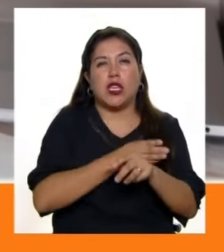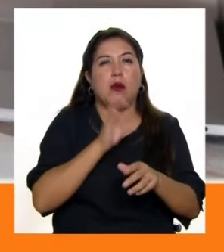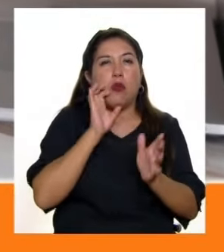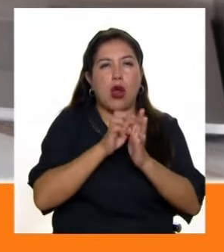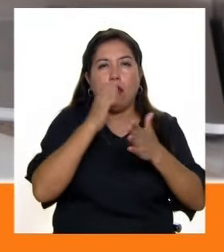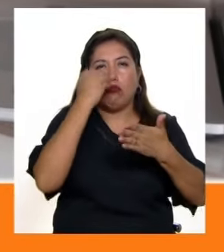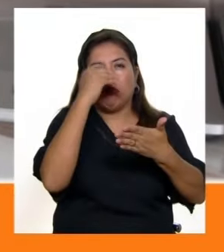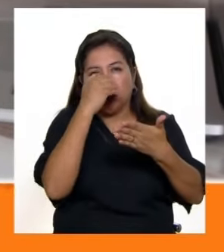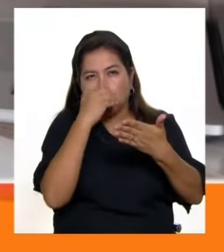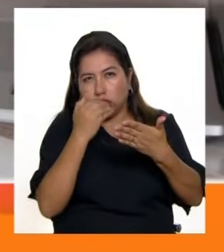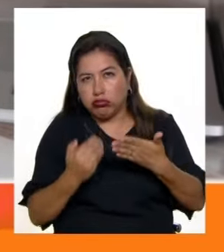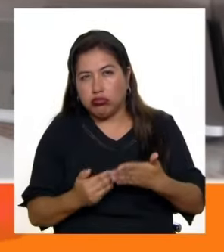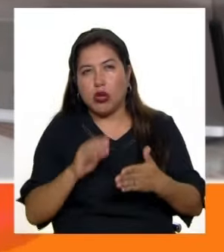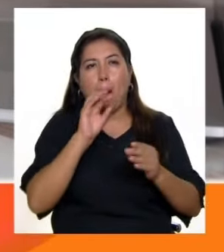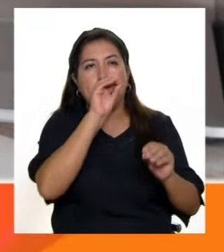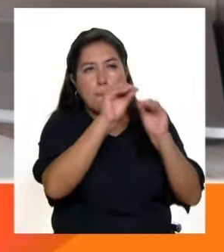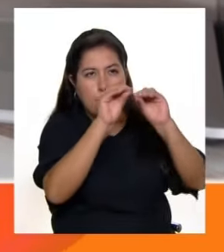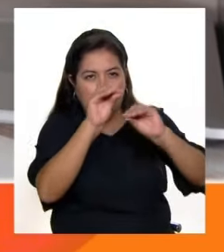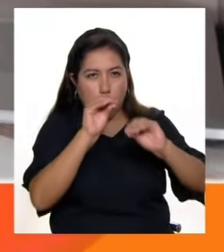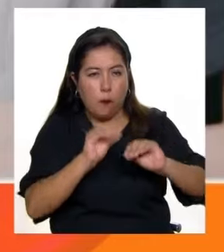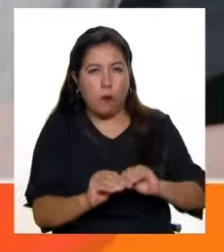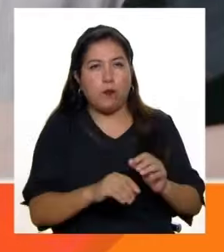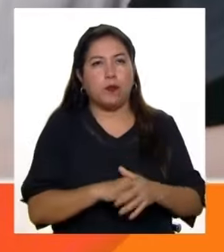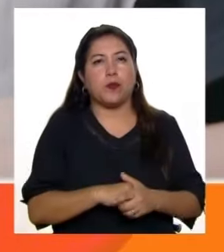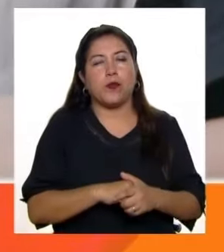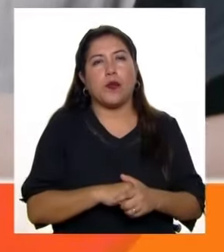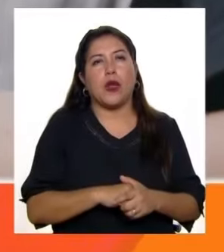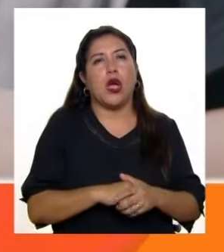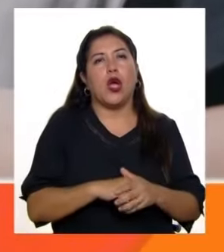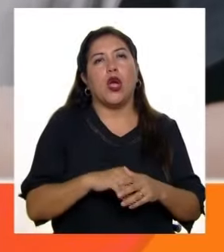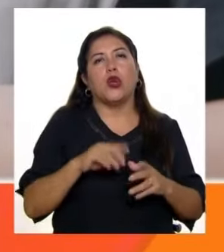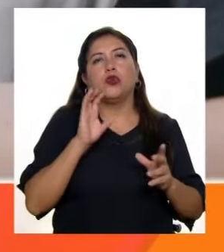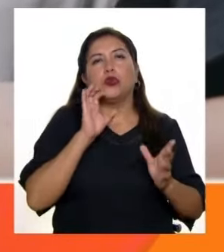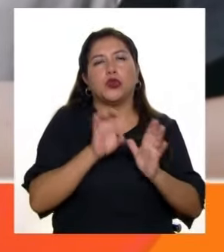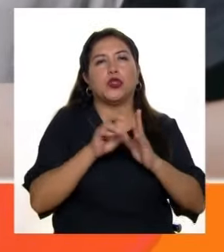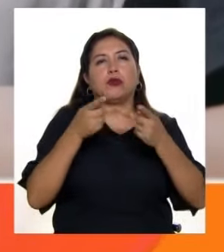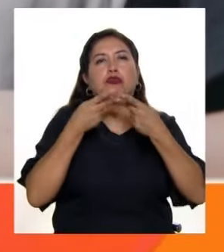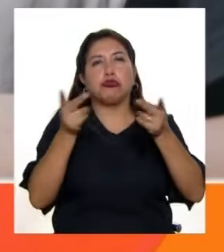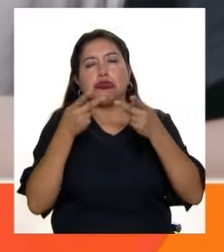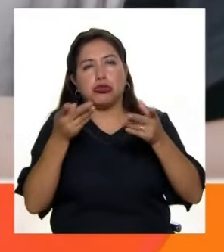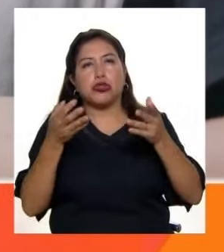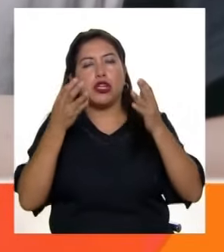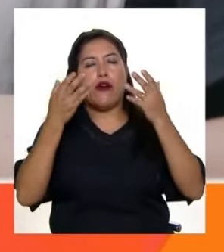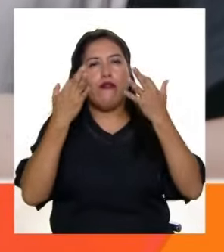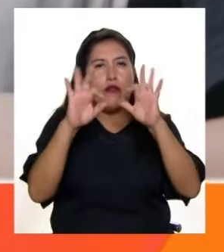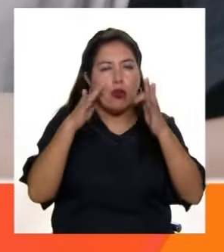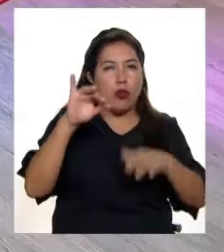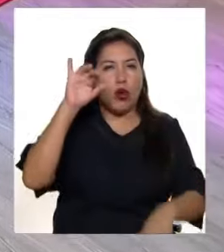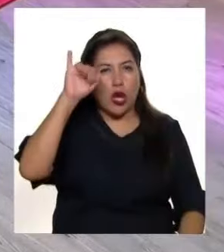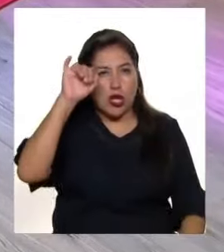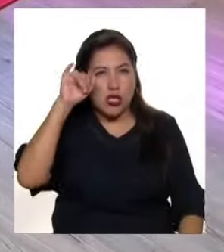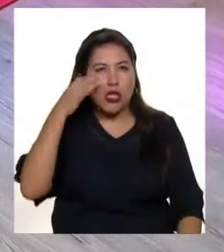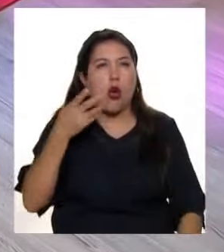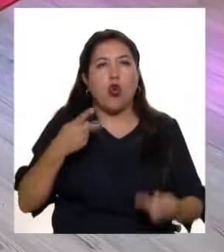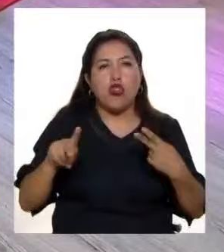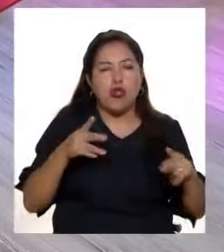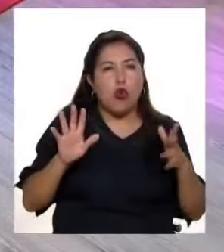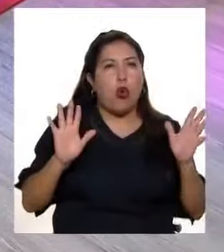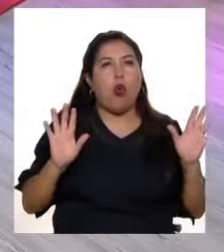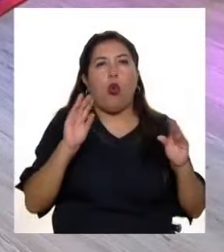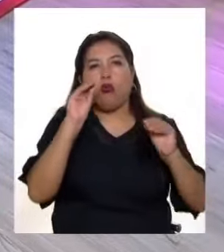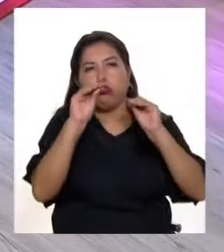el hecho de ponerle dinero de pagar, ¿no?, a una publicidad en Facebook, Instagram o en TikTok, en la que, claro, en la que uno quiera.